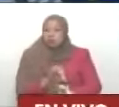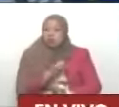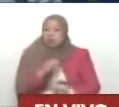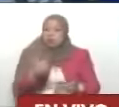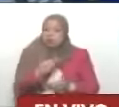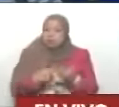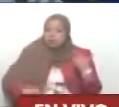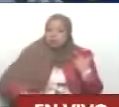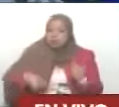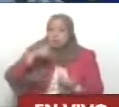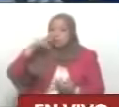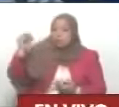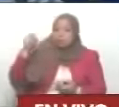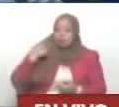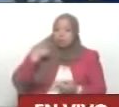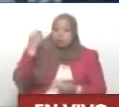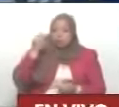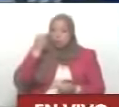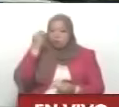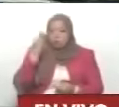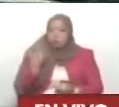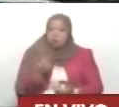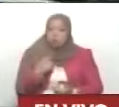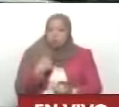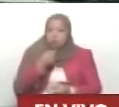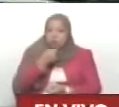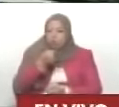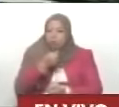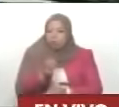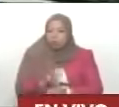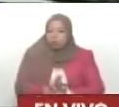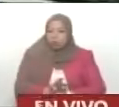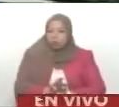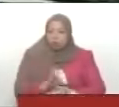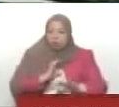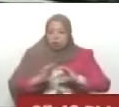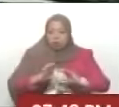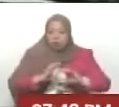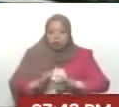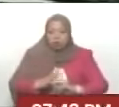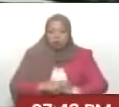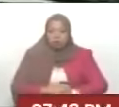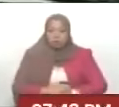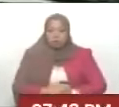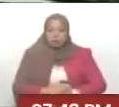presidente de la República, otra cosa es lo que yo pienso como periodista o como comunicador.